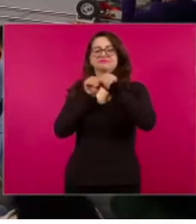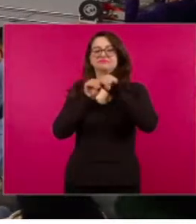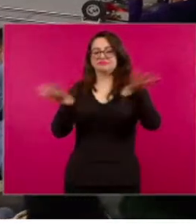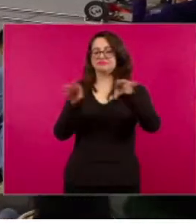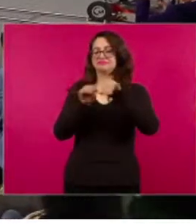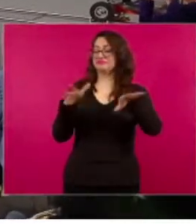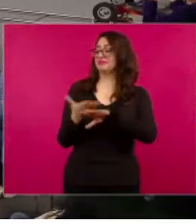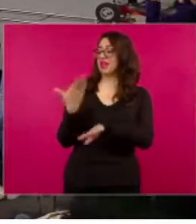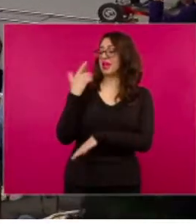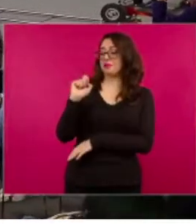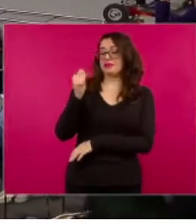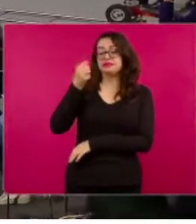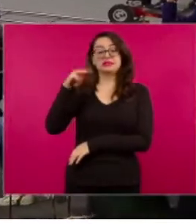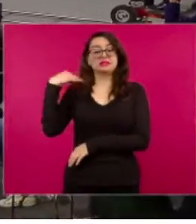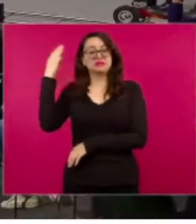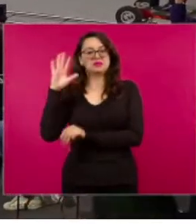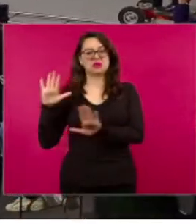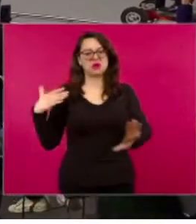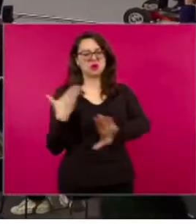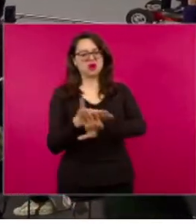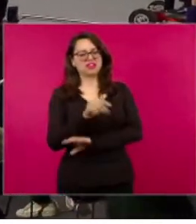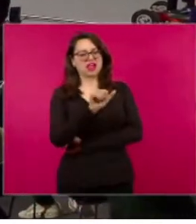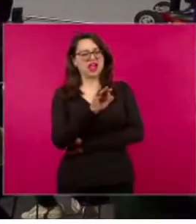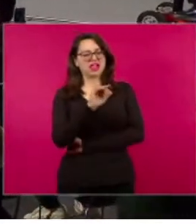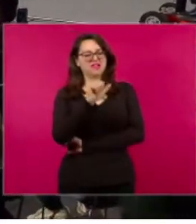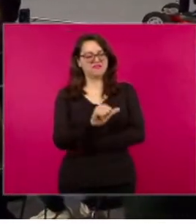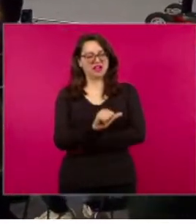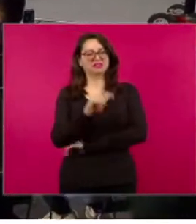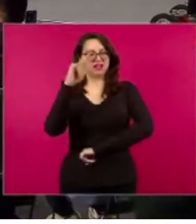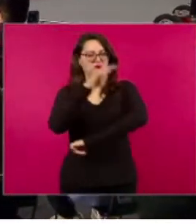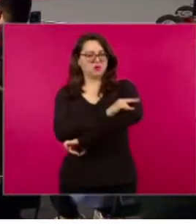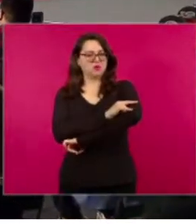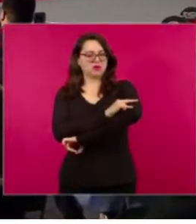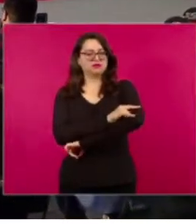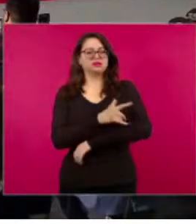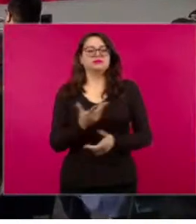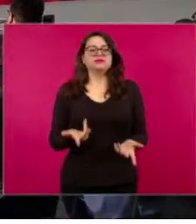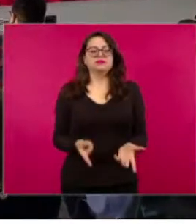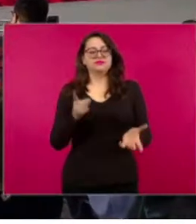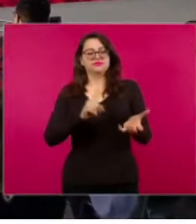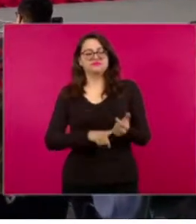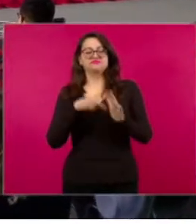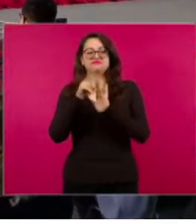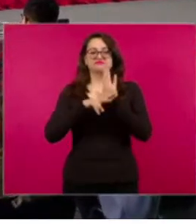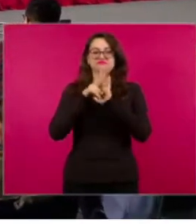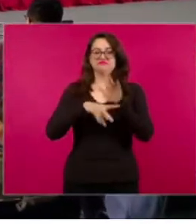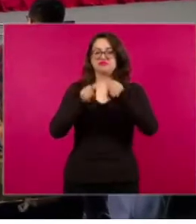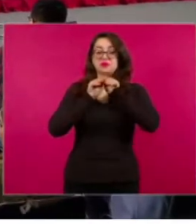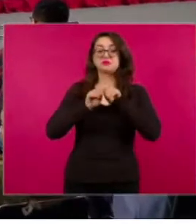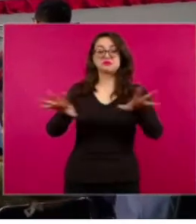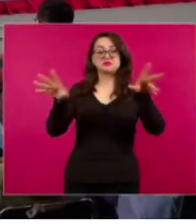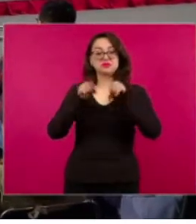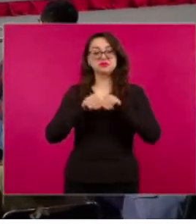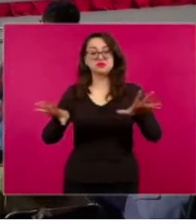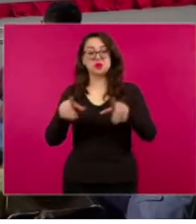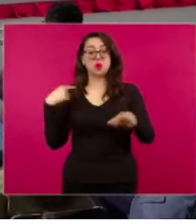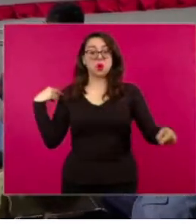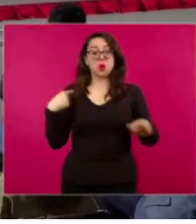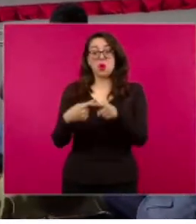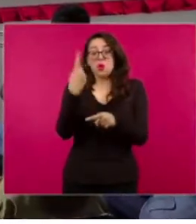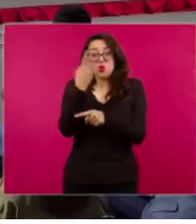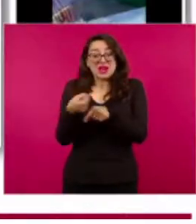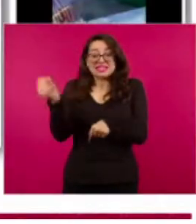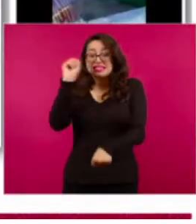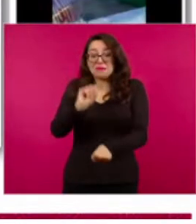desató una campaña de mentiras contra el Aeropuerto Internacional Felipe Ángeles en las redes sociales. Circuló un video que se mantuvo durante toda la semana, ya decía